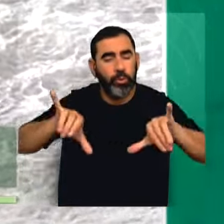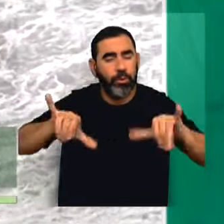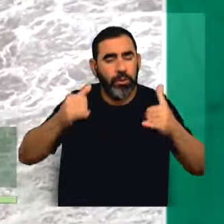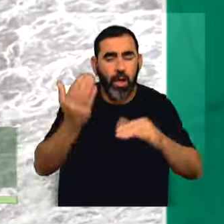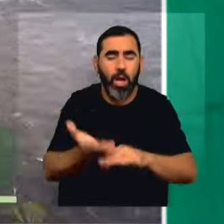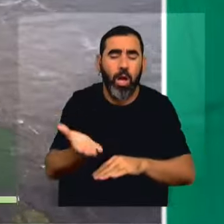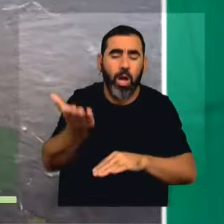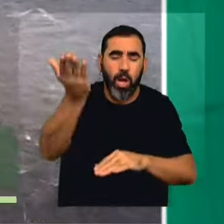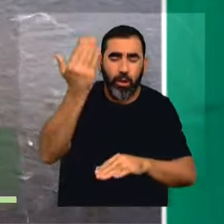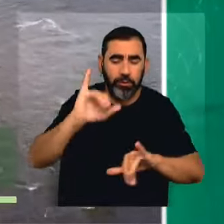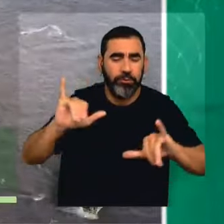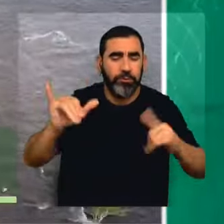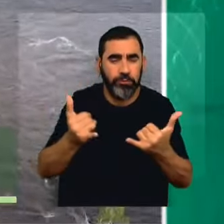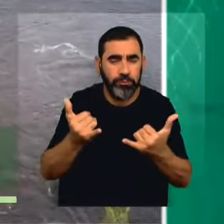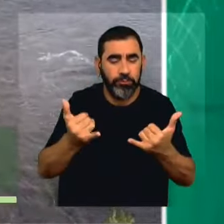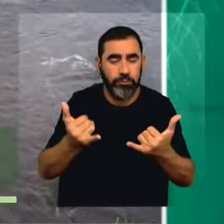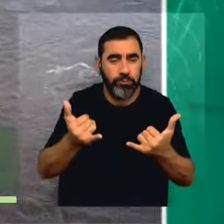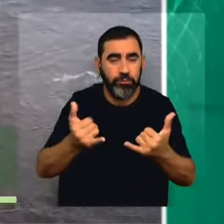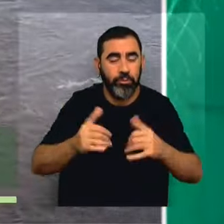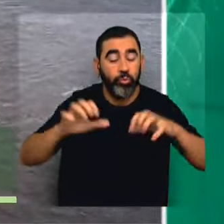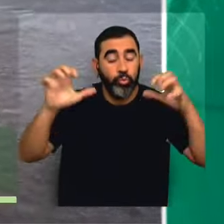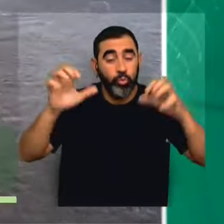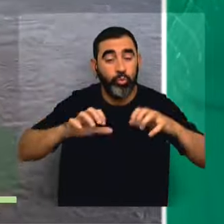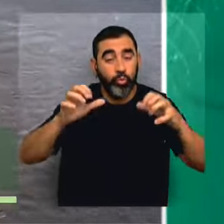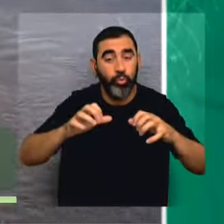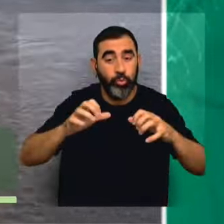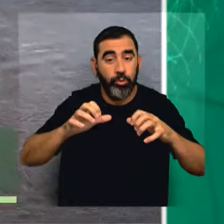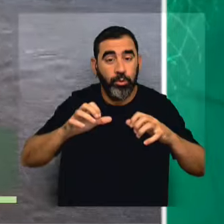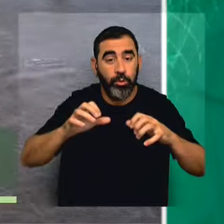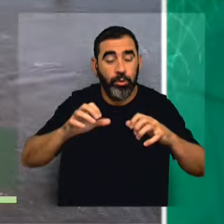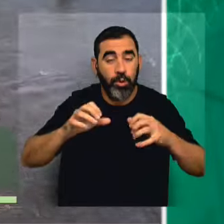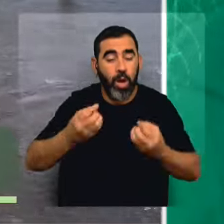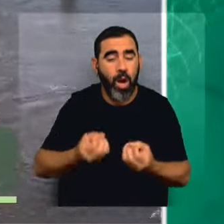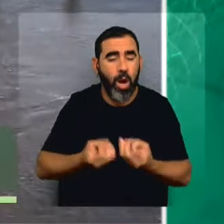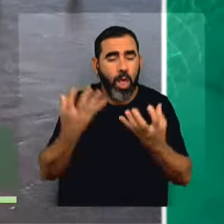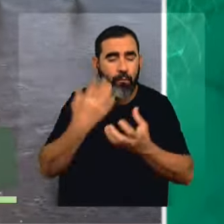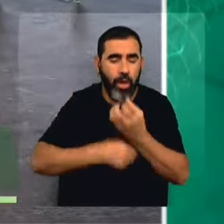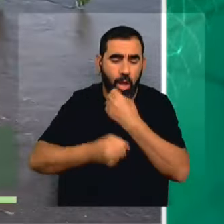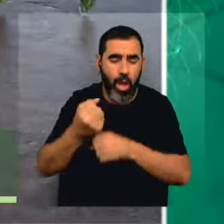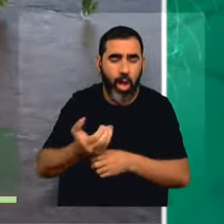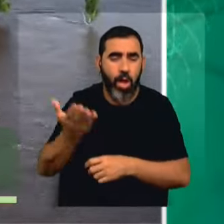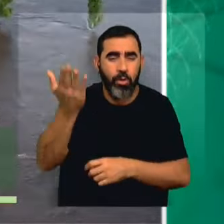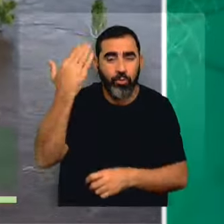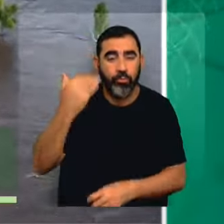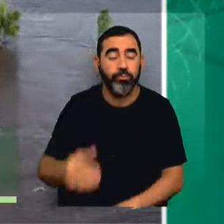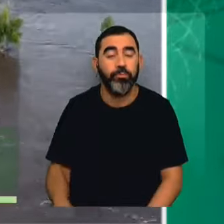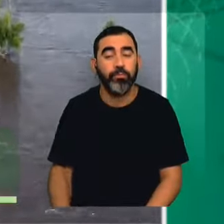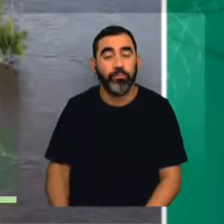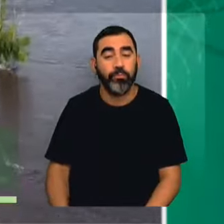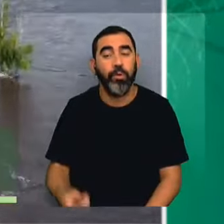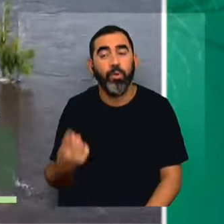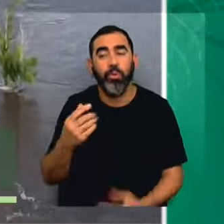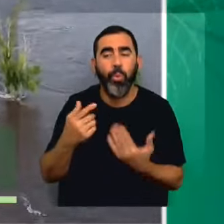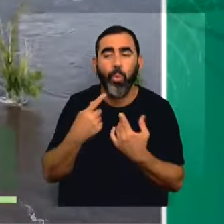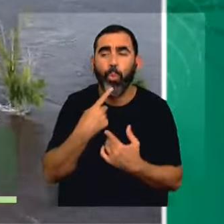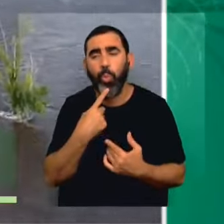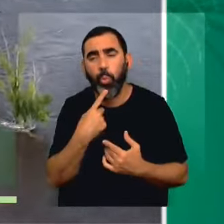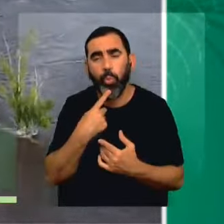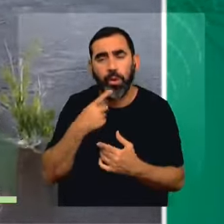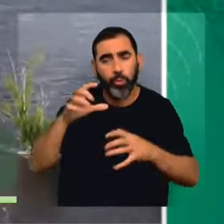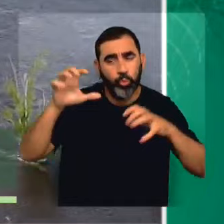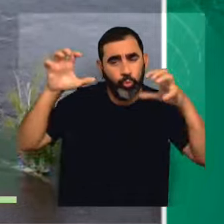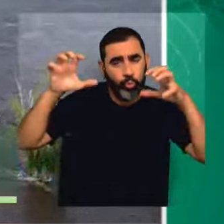instancias ya ha ocurrido este lluvias muy extremas en otros años Sí entonces bueno La pregunta es estas lluvias que se